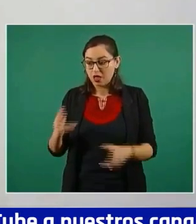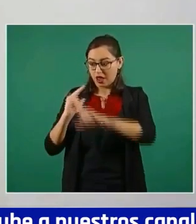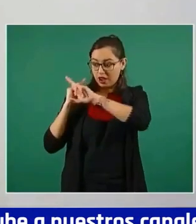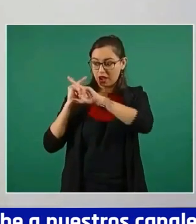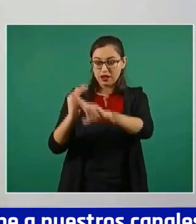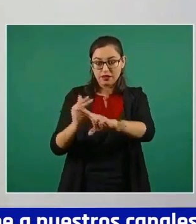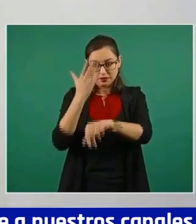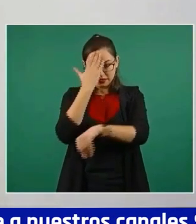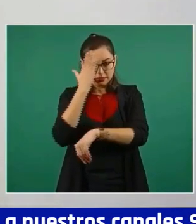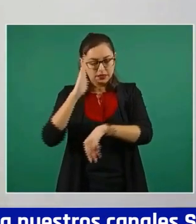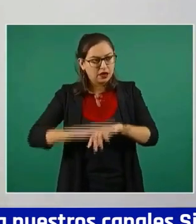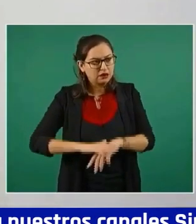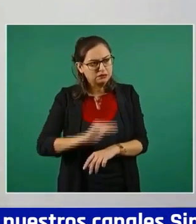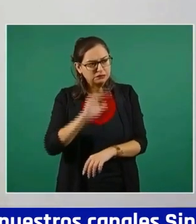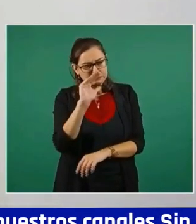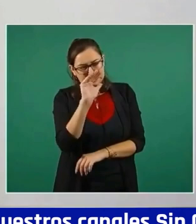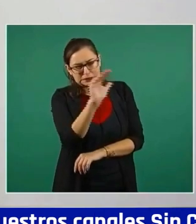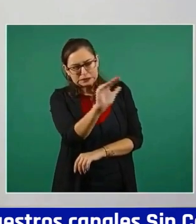para